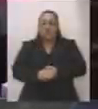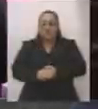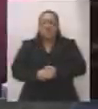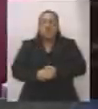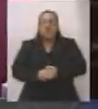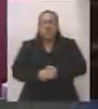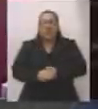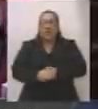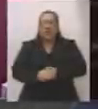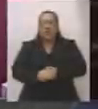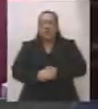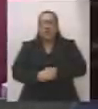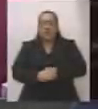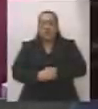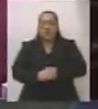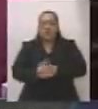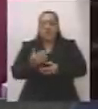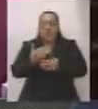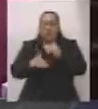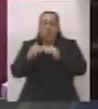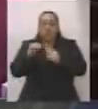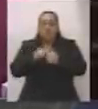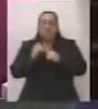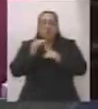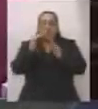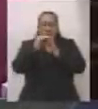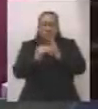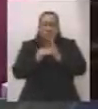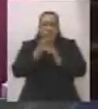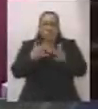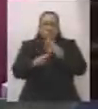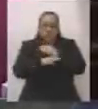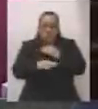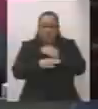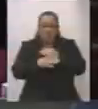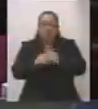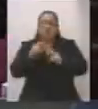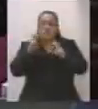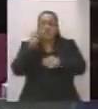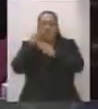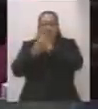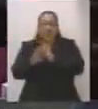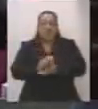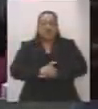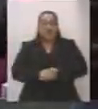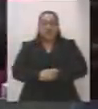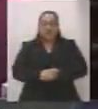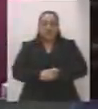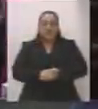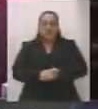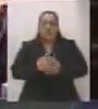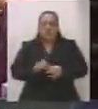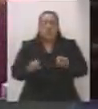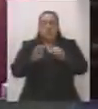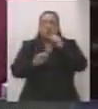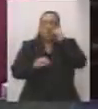haber sobrecompensado este disminución de la desigualdad en el sector minero. Sería una cosa